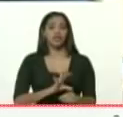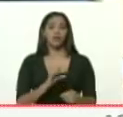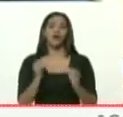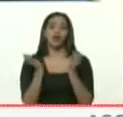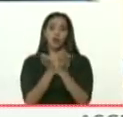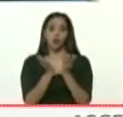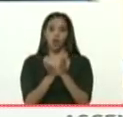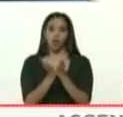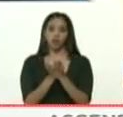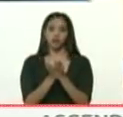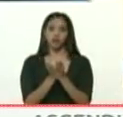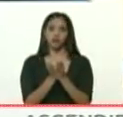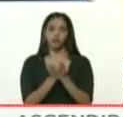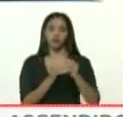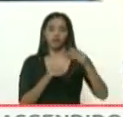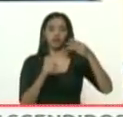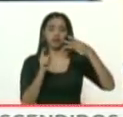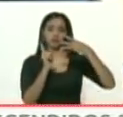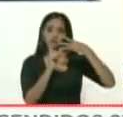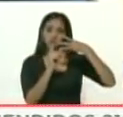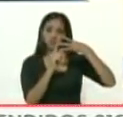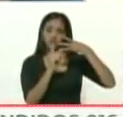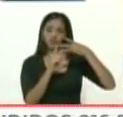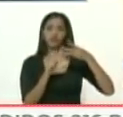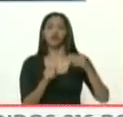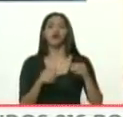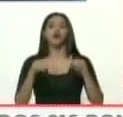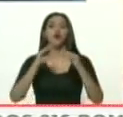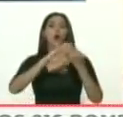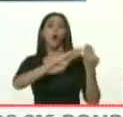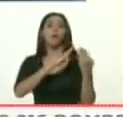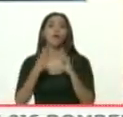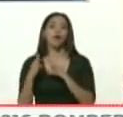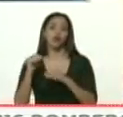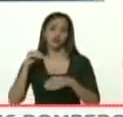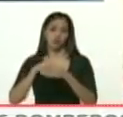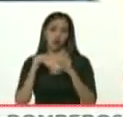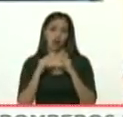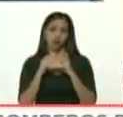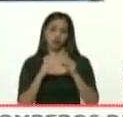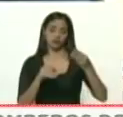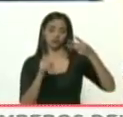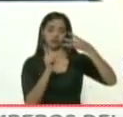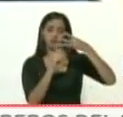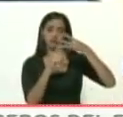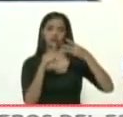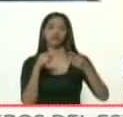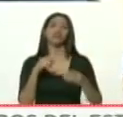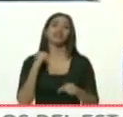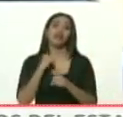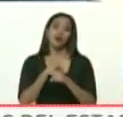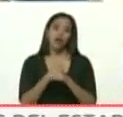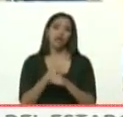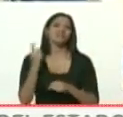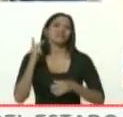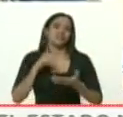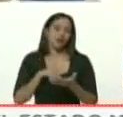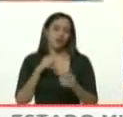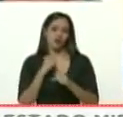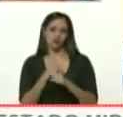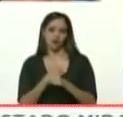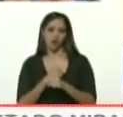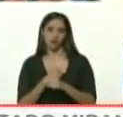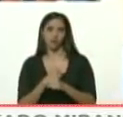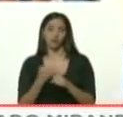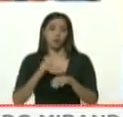escuelas; el ámbito comunal, si estamos en la casa; y el ámbito laboral, si estamos en el trabajo,